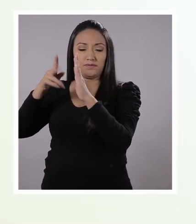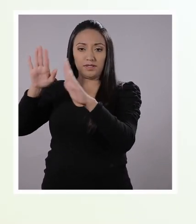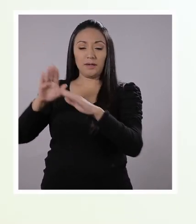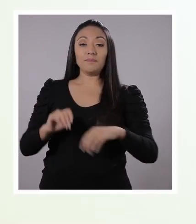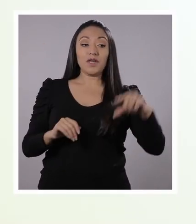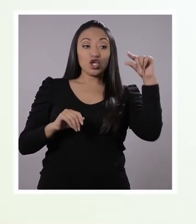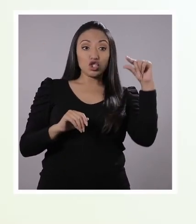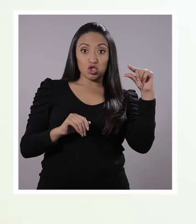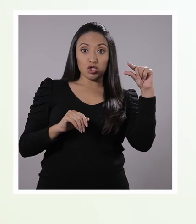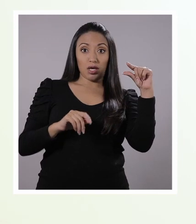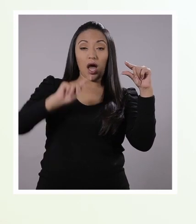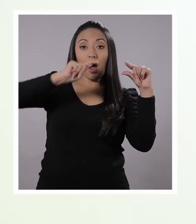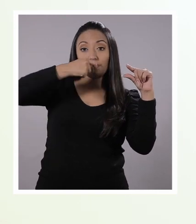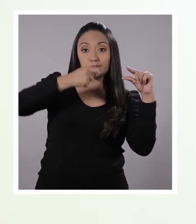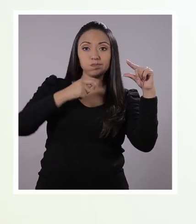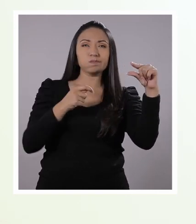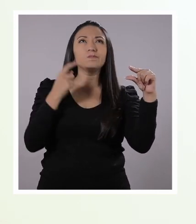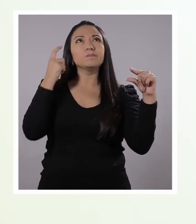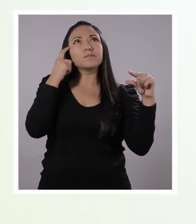La cucharita